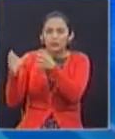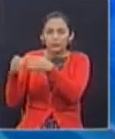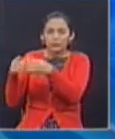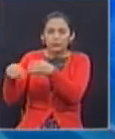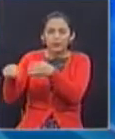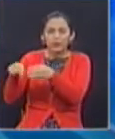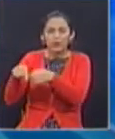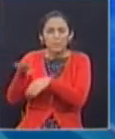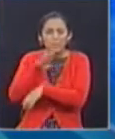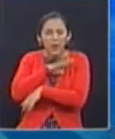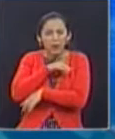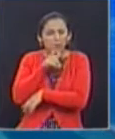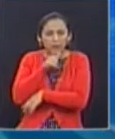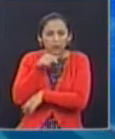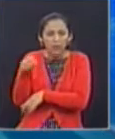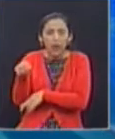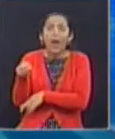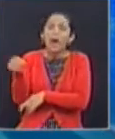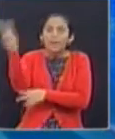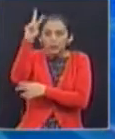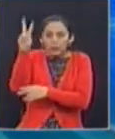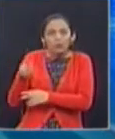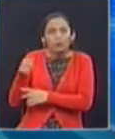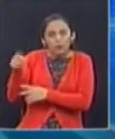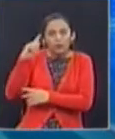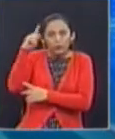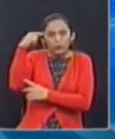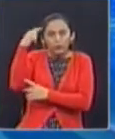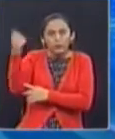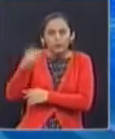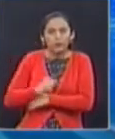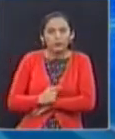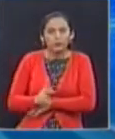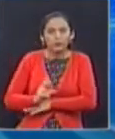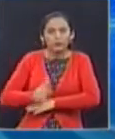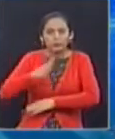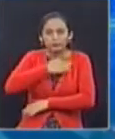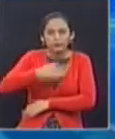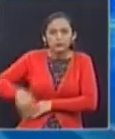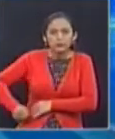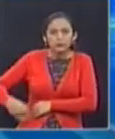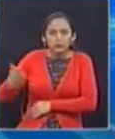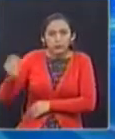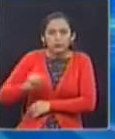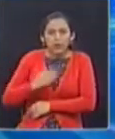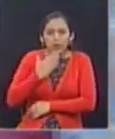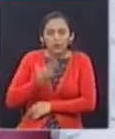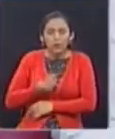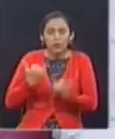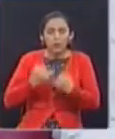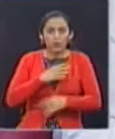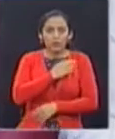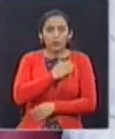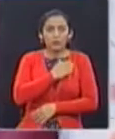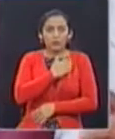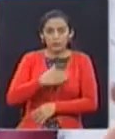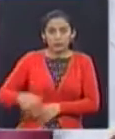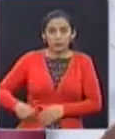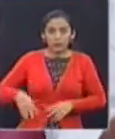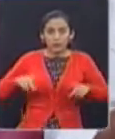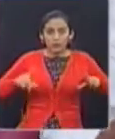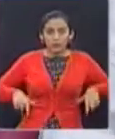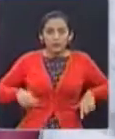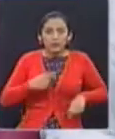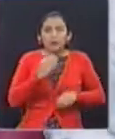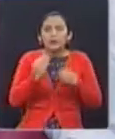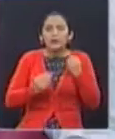objetivo: que se mantenga ese régimen. ¿Cómo es posible que el Ecuador tome la postura que ha tomado en el caso de Venezuela? ¿Cómo